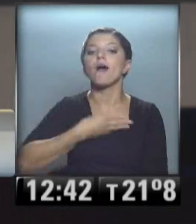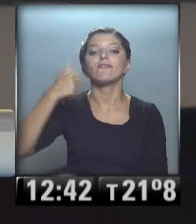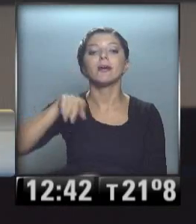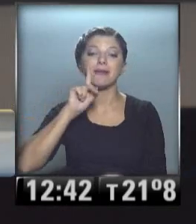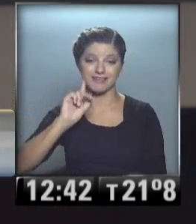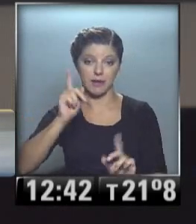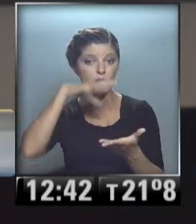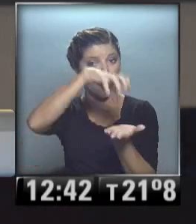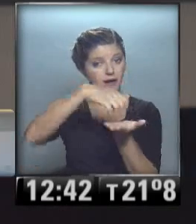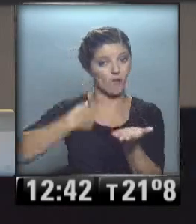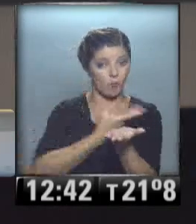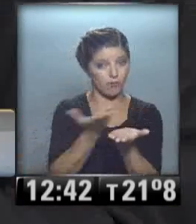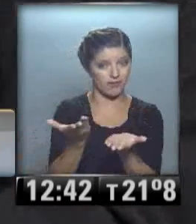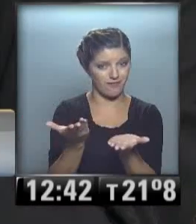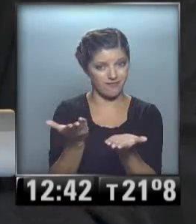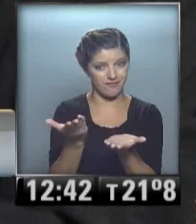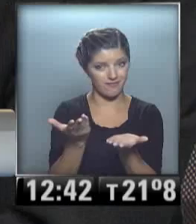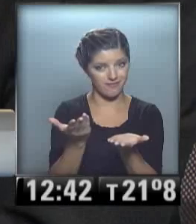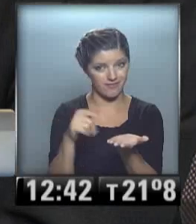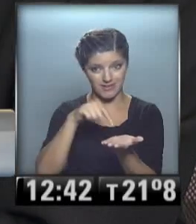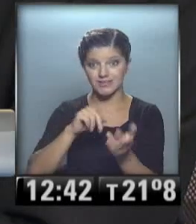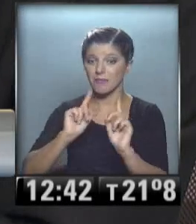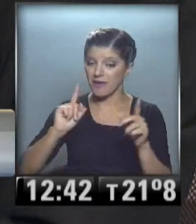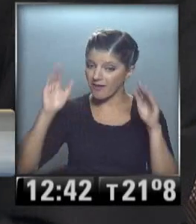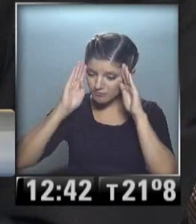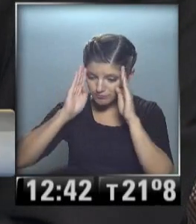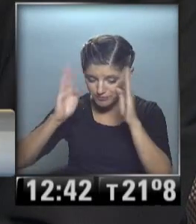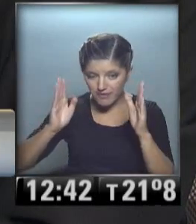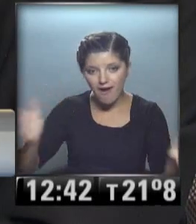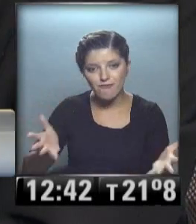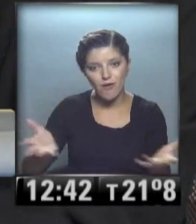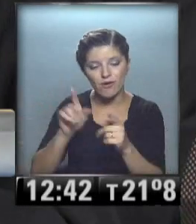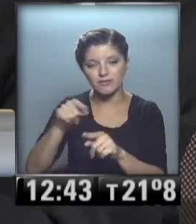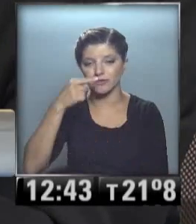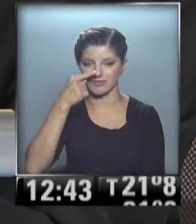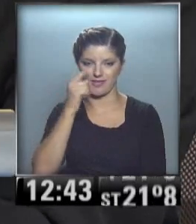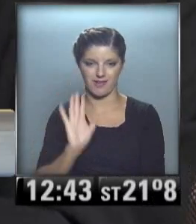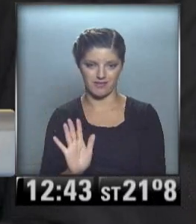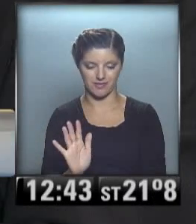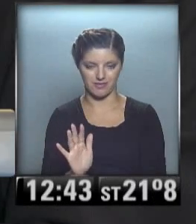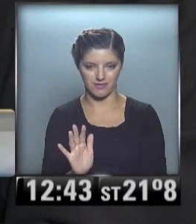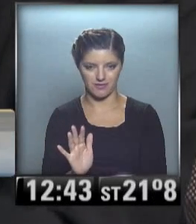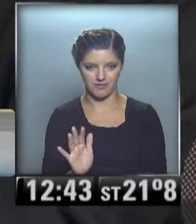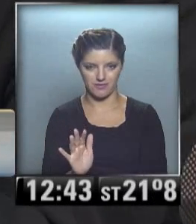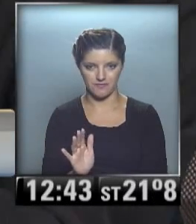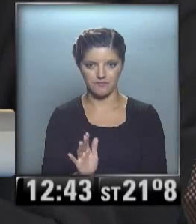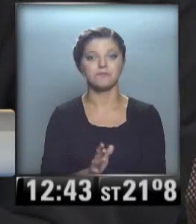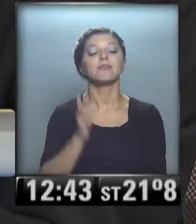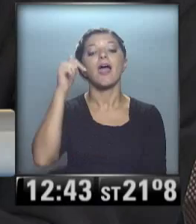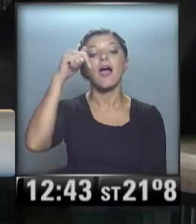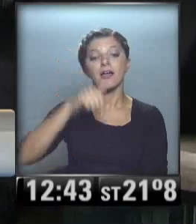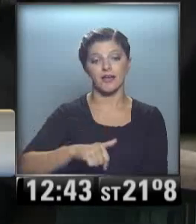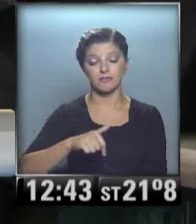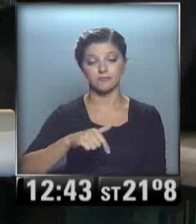también es un organismo público y juega claramente a favor de estos capitales centrales. Acá hay un